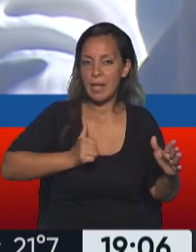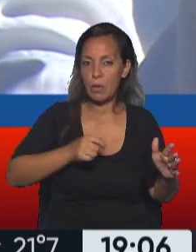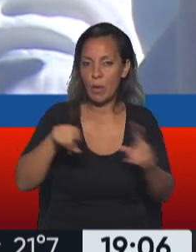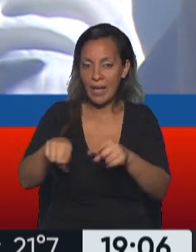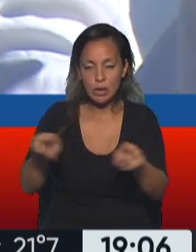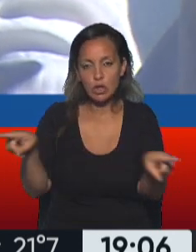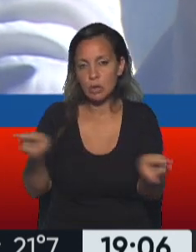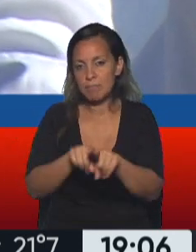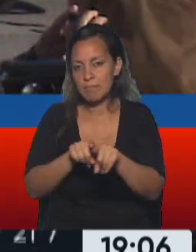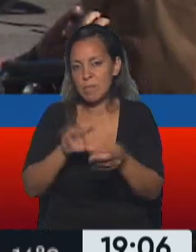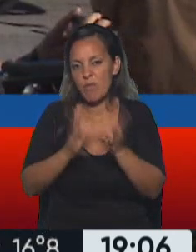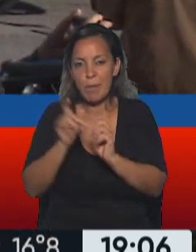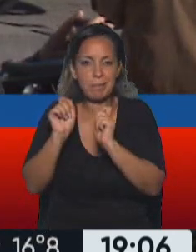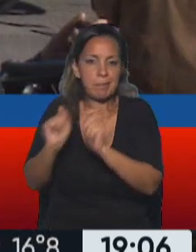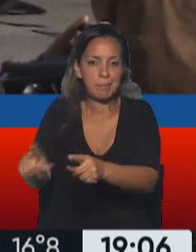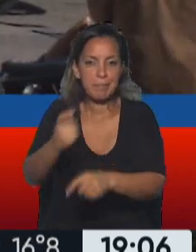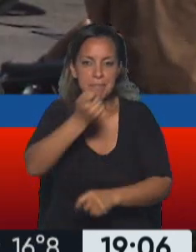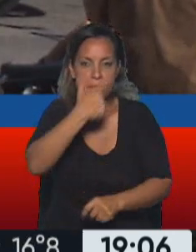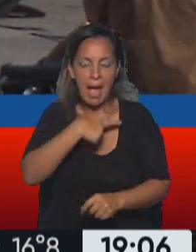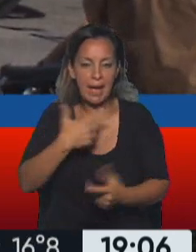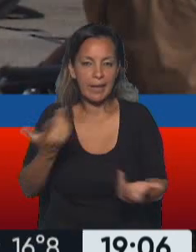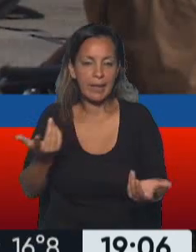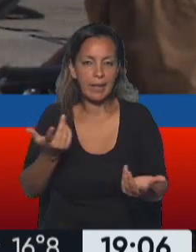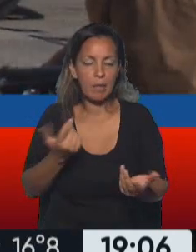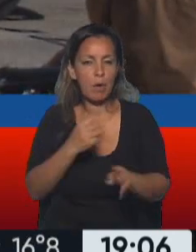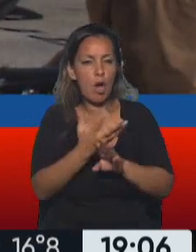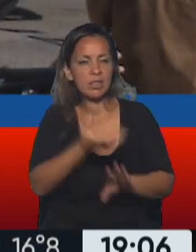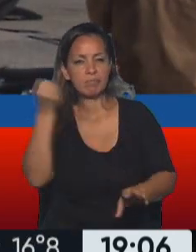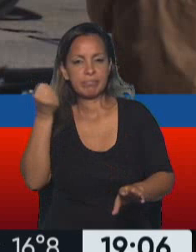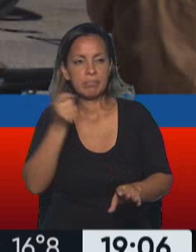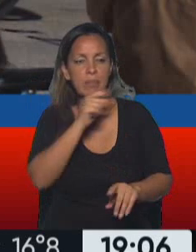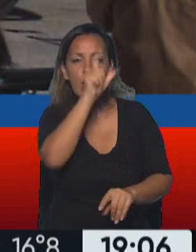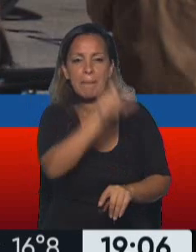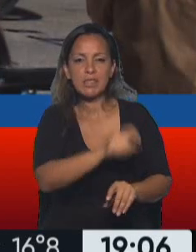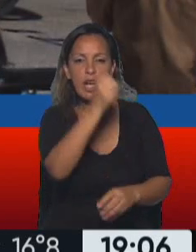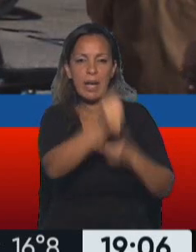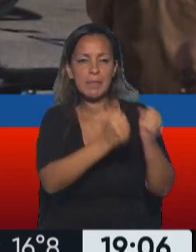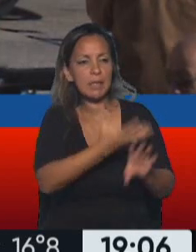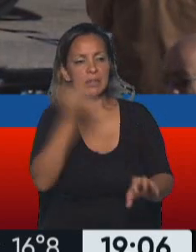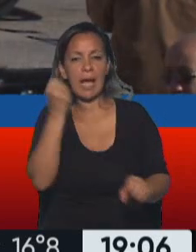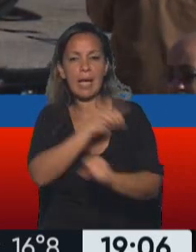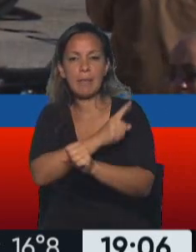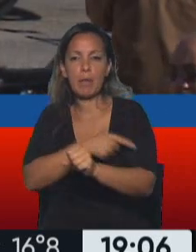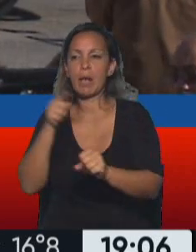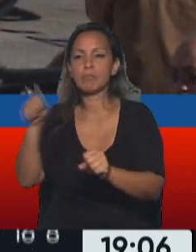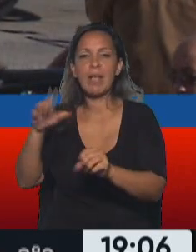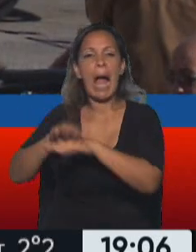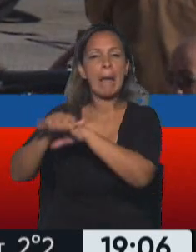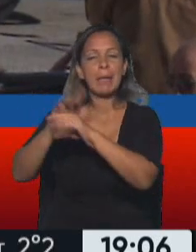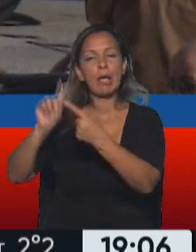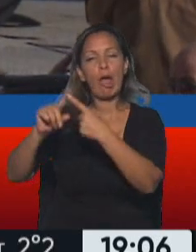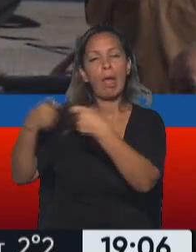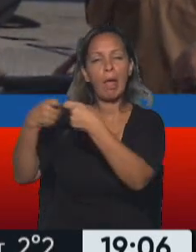componenda del Estado macrista, desapoderando a un empresario de su empresa y poniendo a amigos a conducirla,